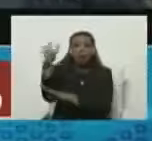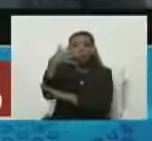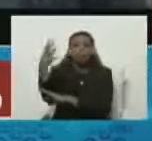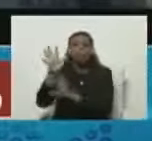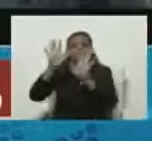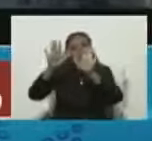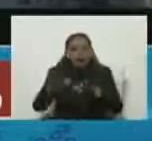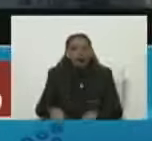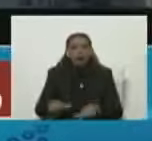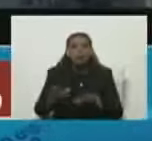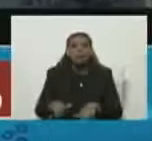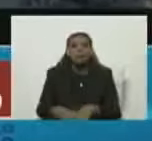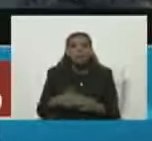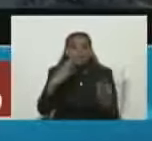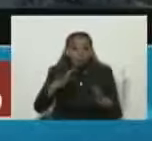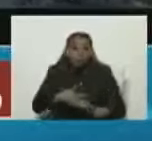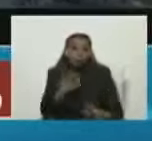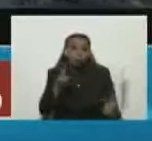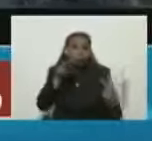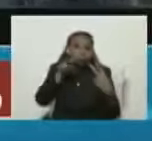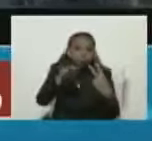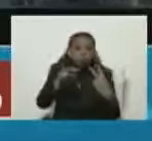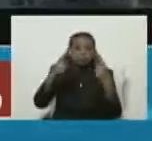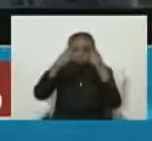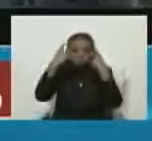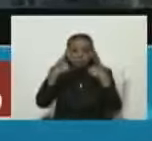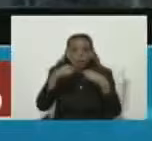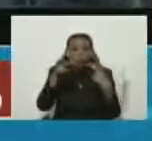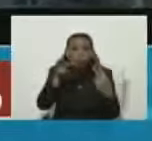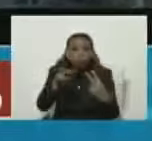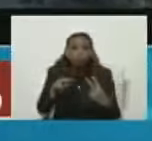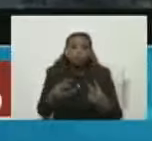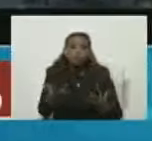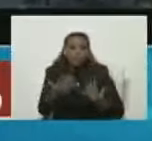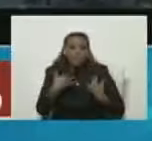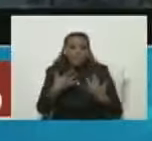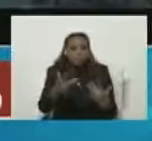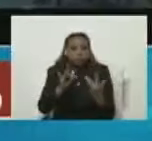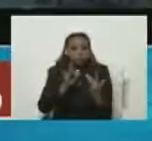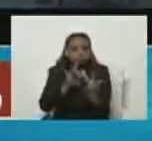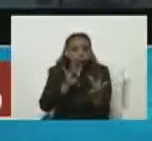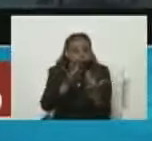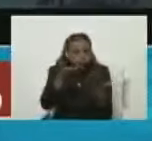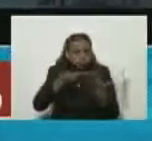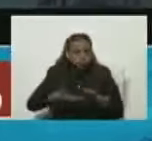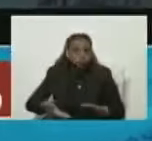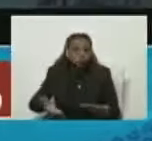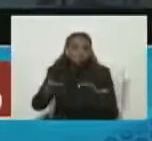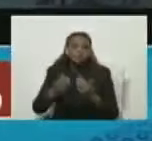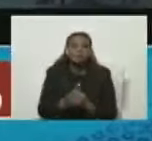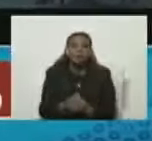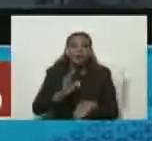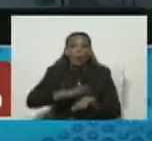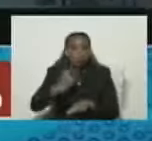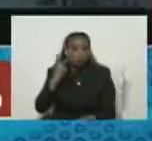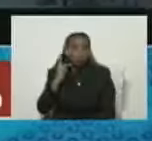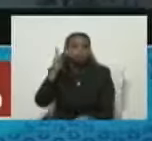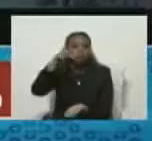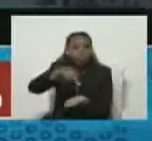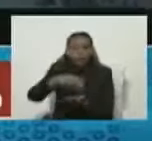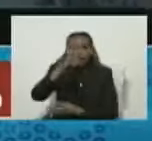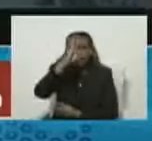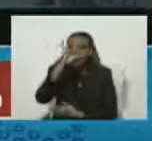pancartas para vernos cara a cara, corazón a corazón. Porque vengo a hacer